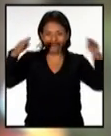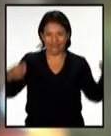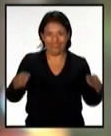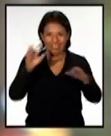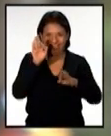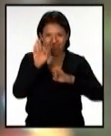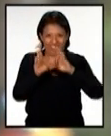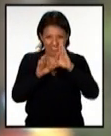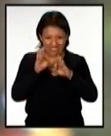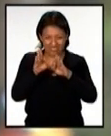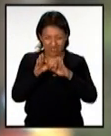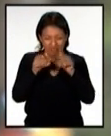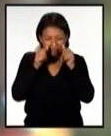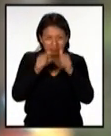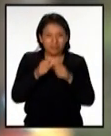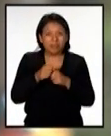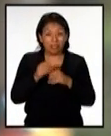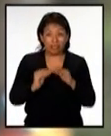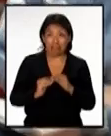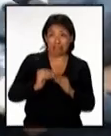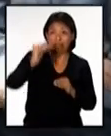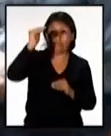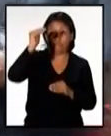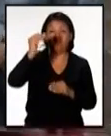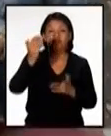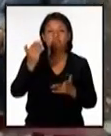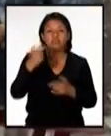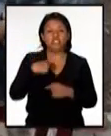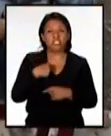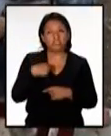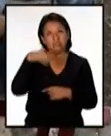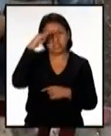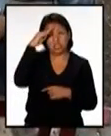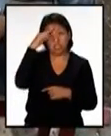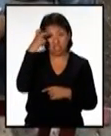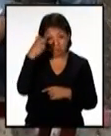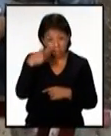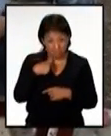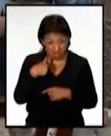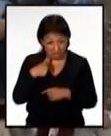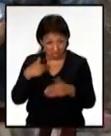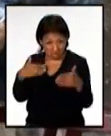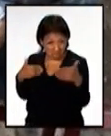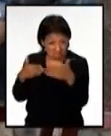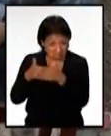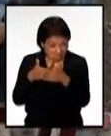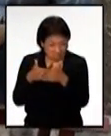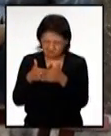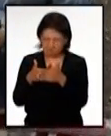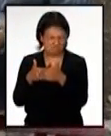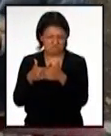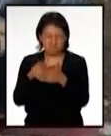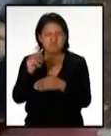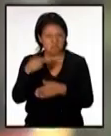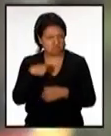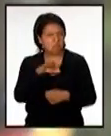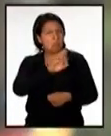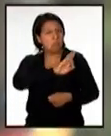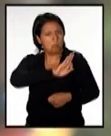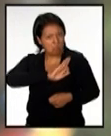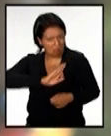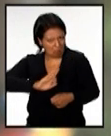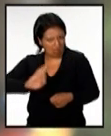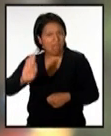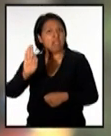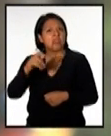recepciones muy altas, pues desde ahí digo, eso no va a ser un impedimento para que yo pueda